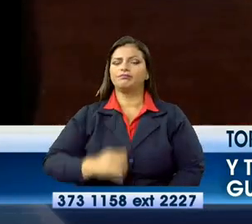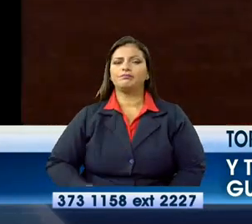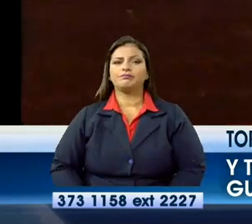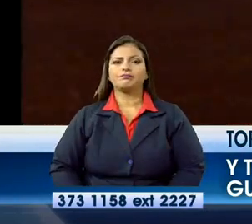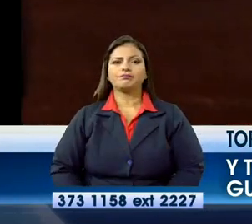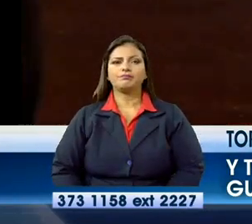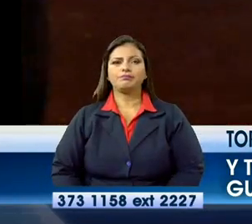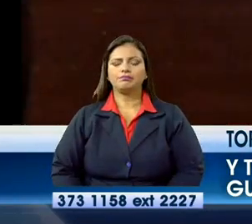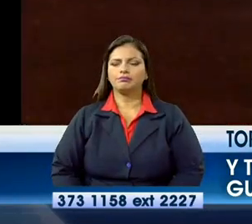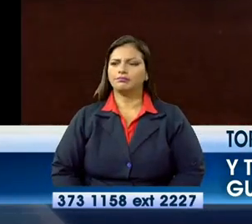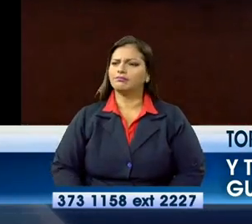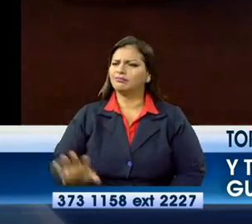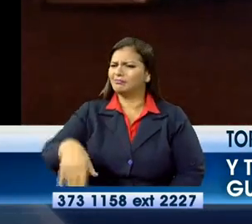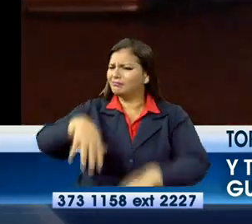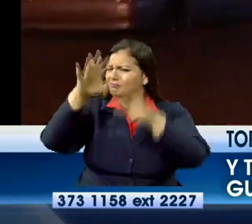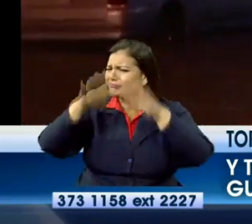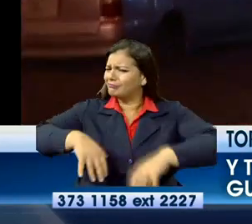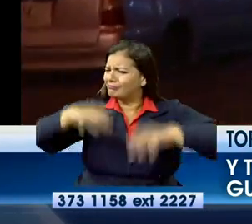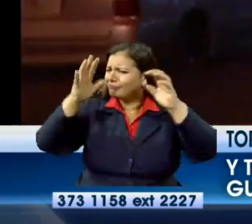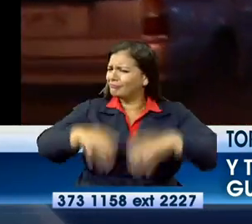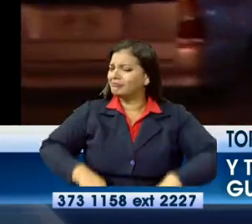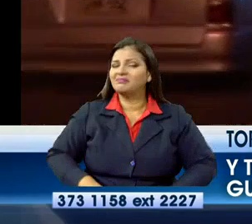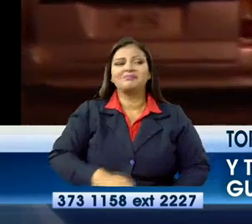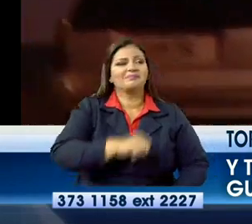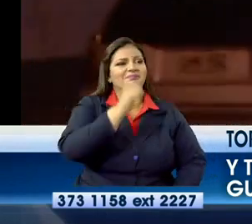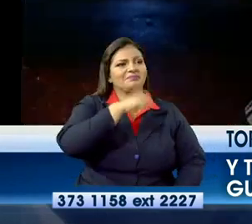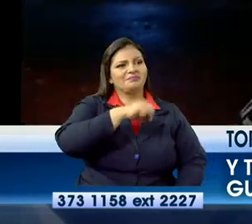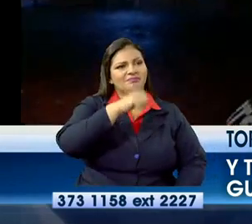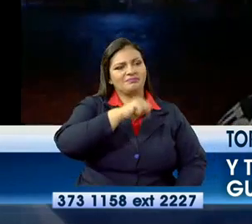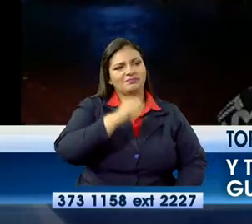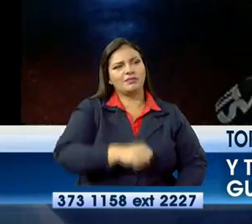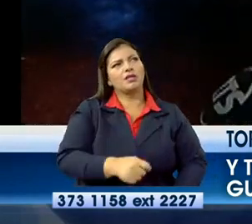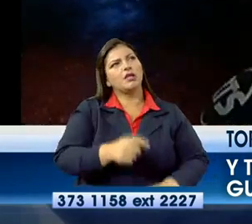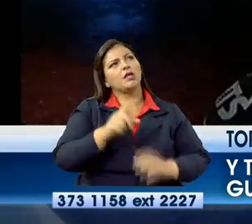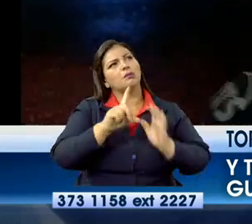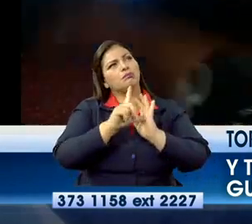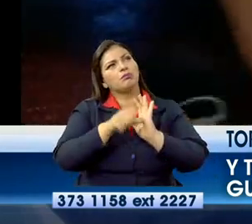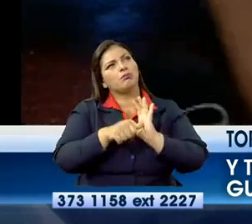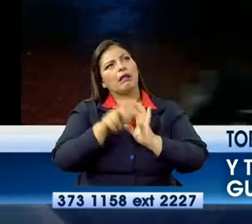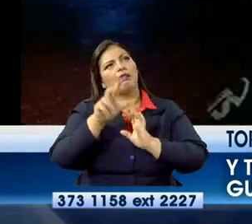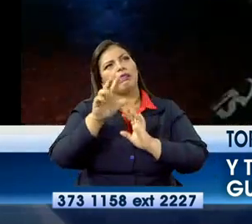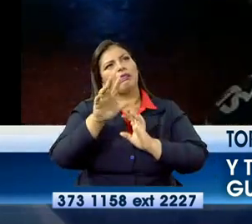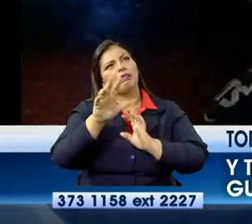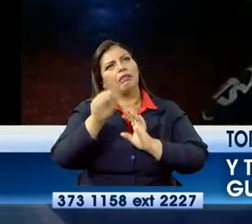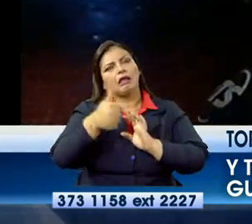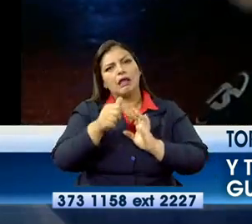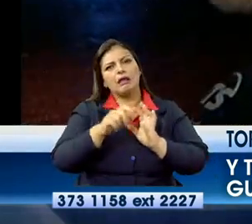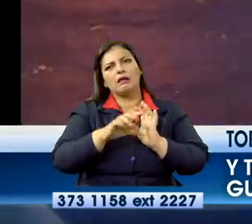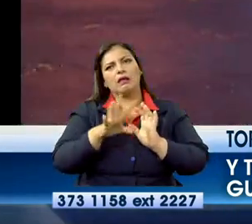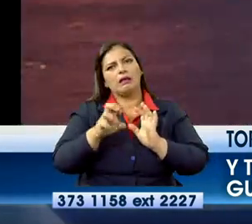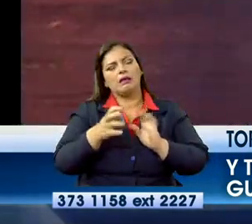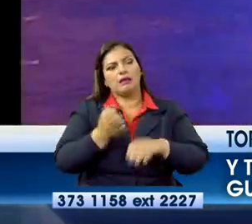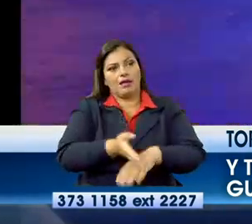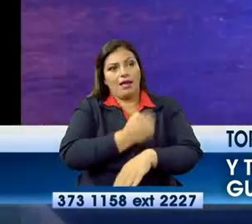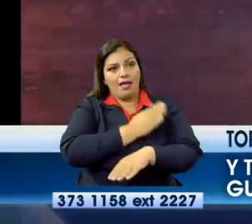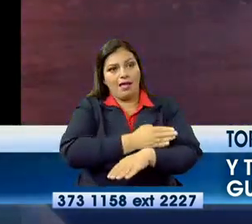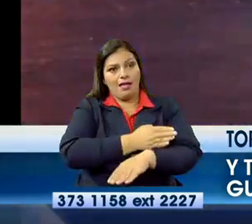¿Llueve torrencialmente, amigo? No, pero hace 10, 15 minutos nada más.